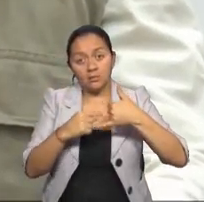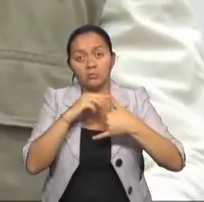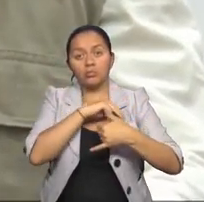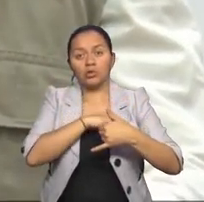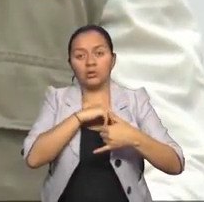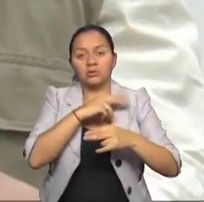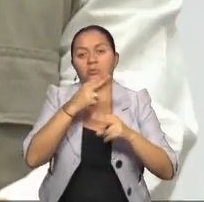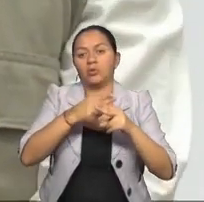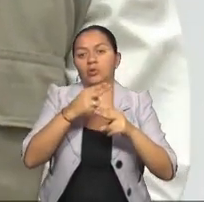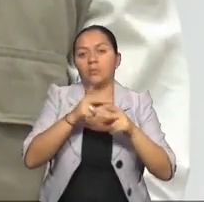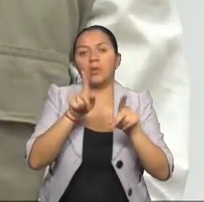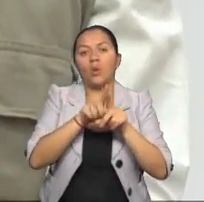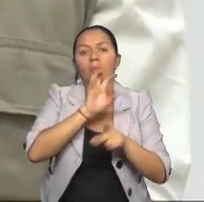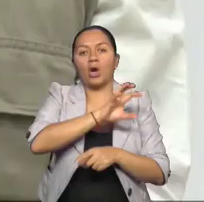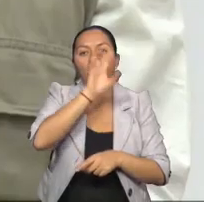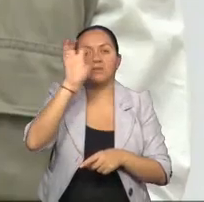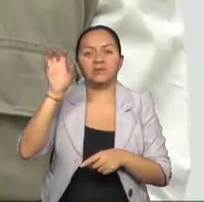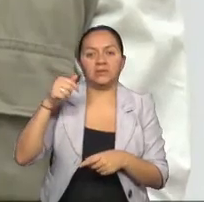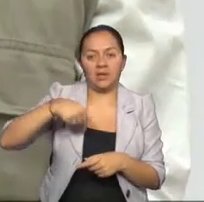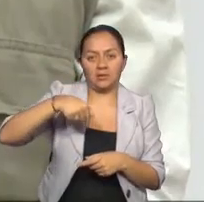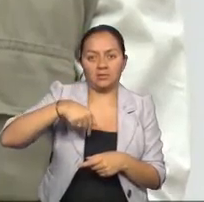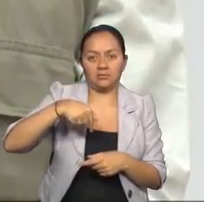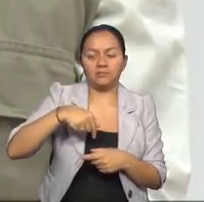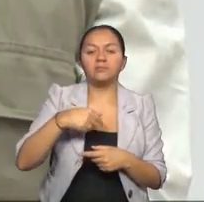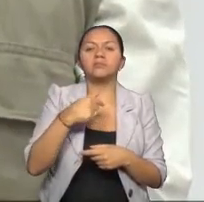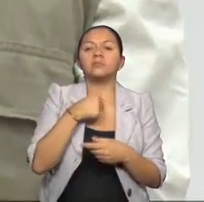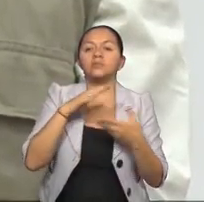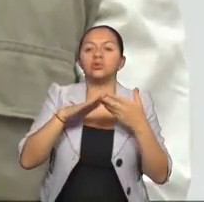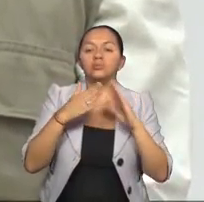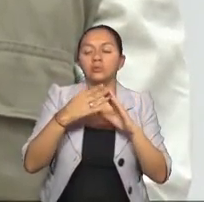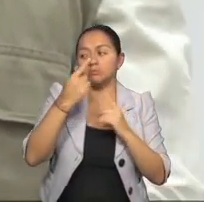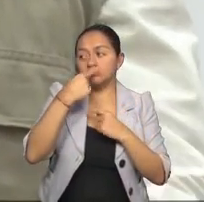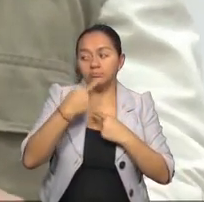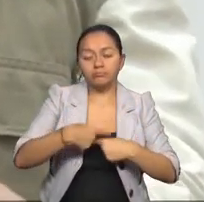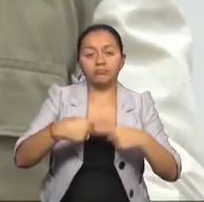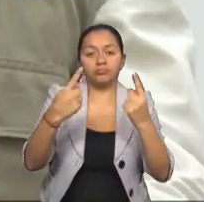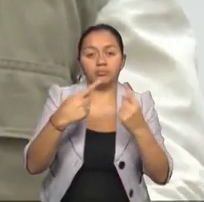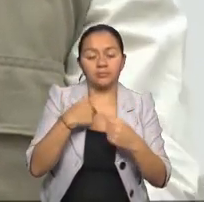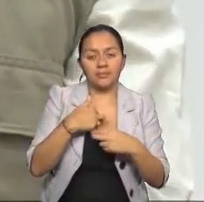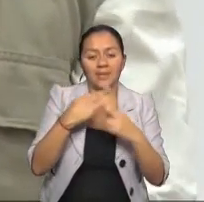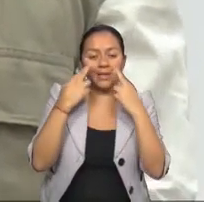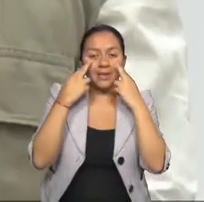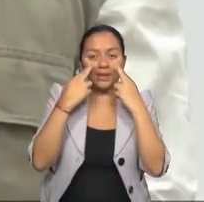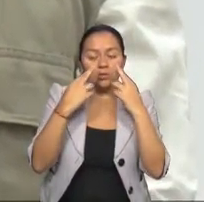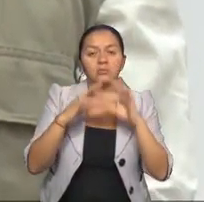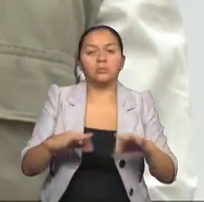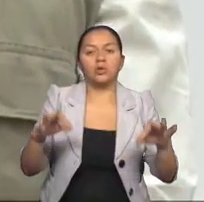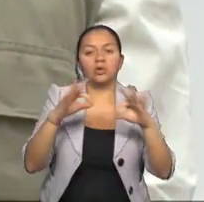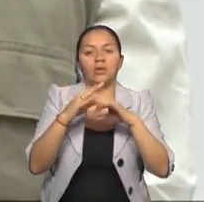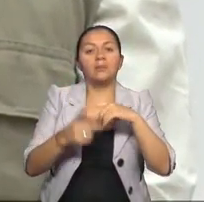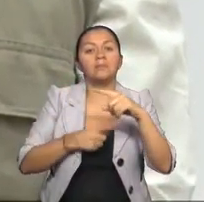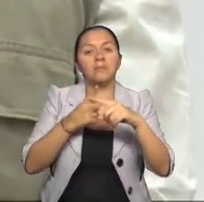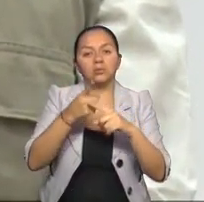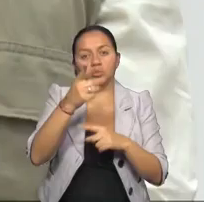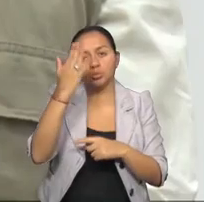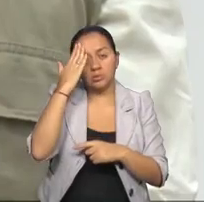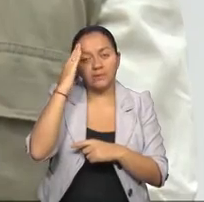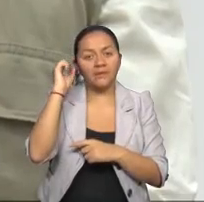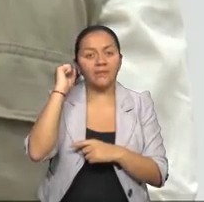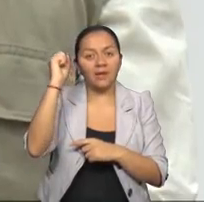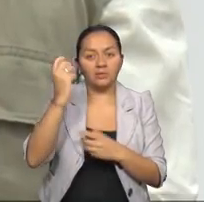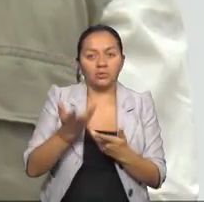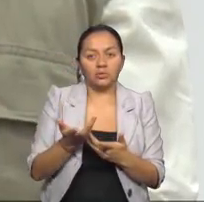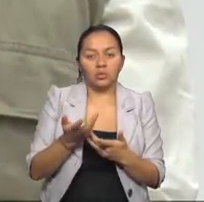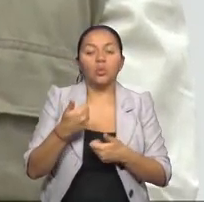mire ustedes deben reconocer o deben conocer cuáles son los derechos qué derechos